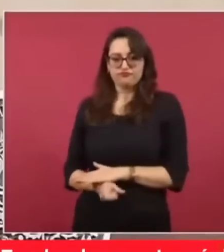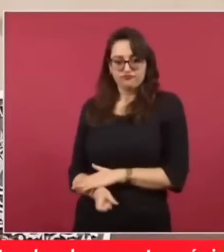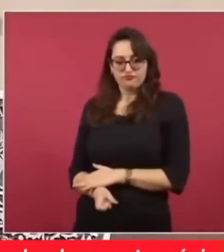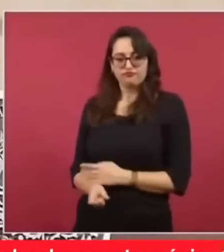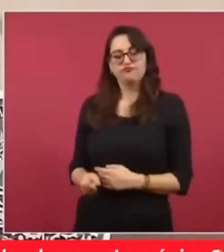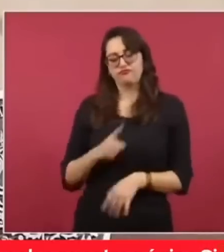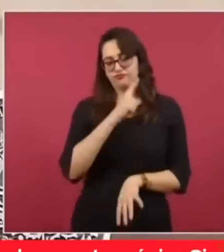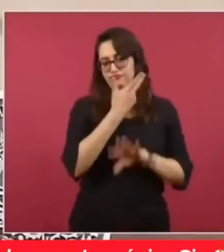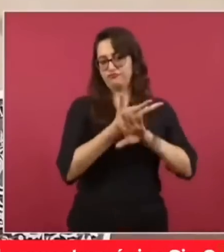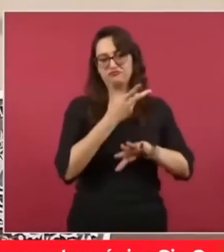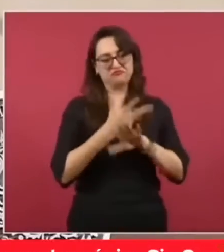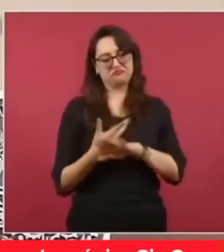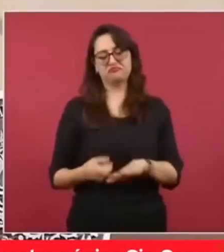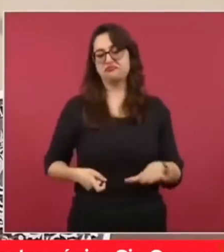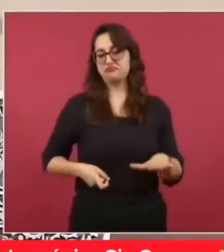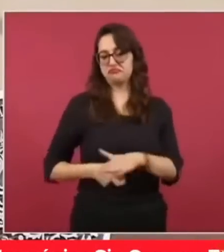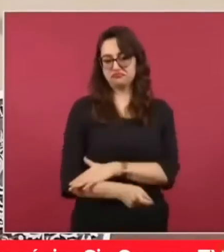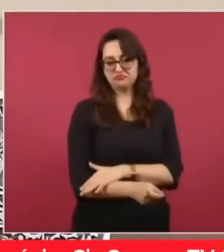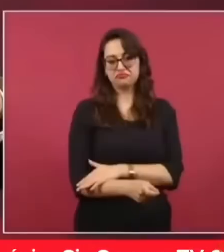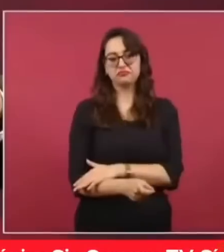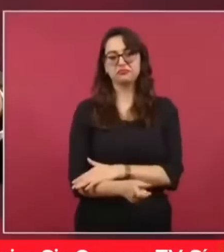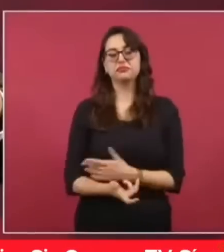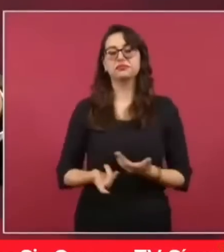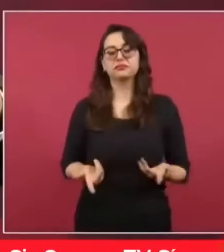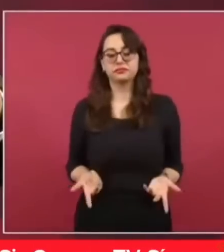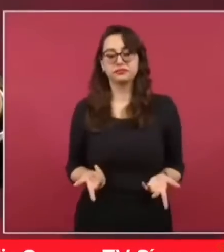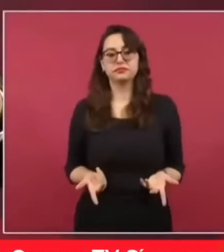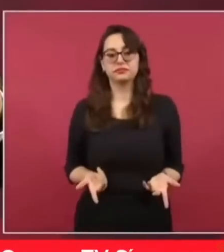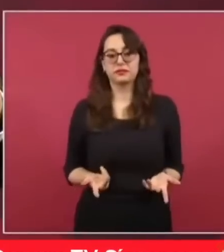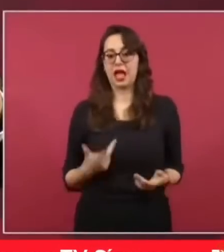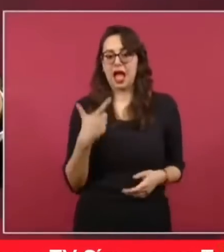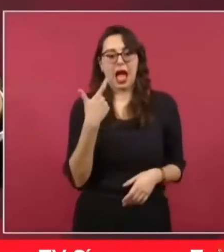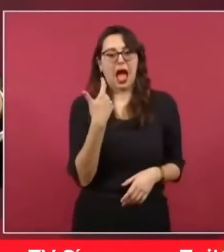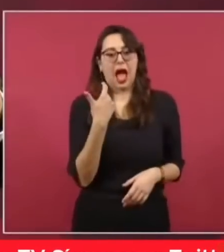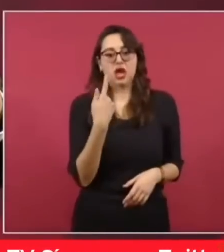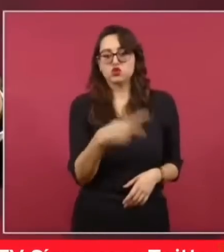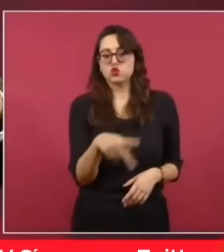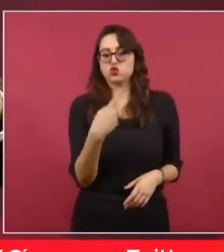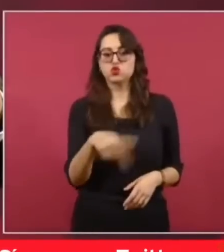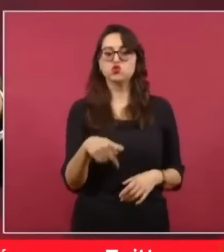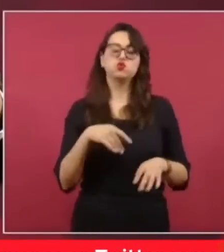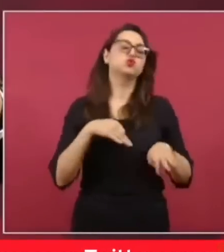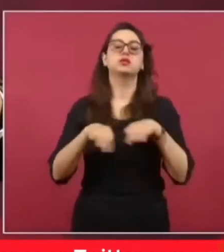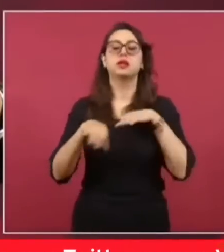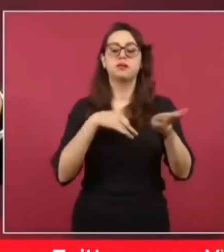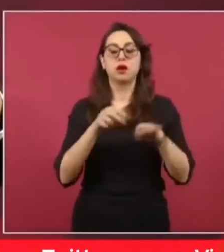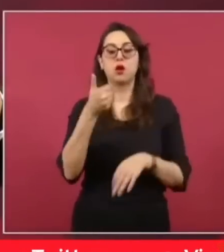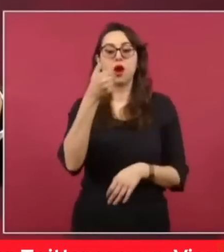de gobiernos extranjeros, y es su modus